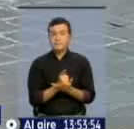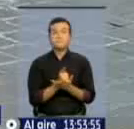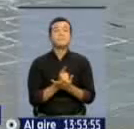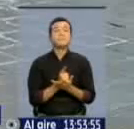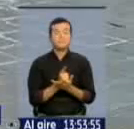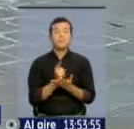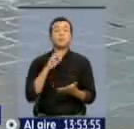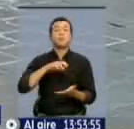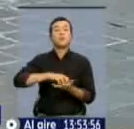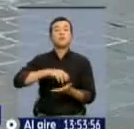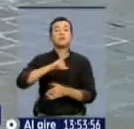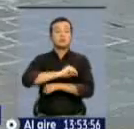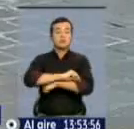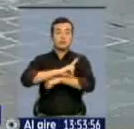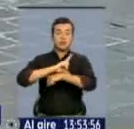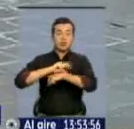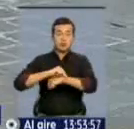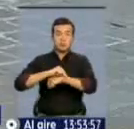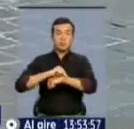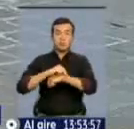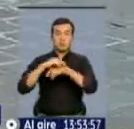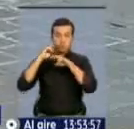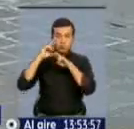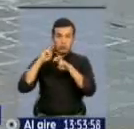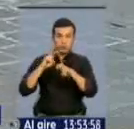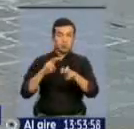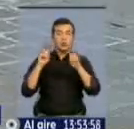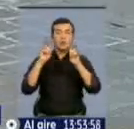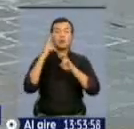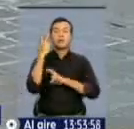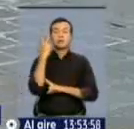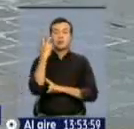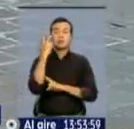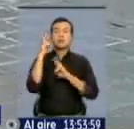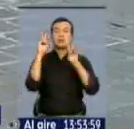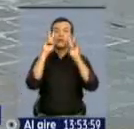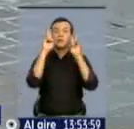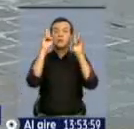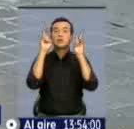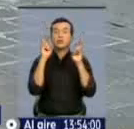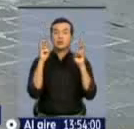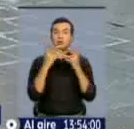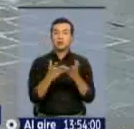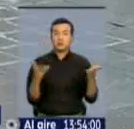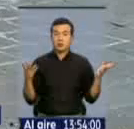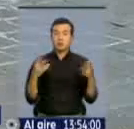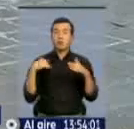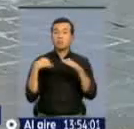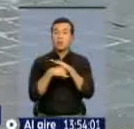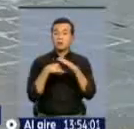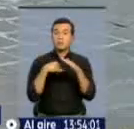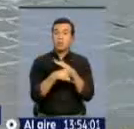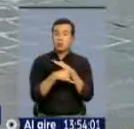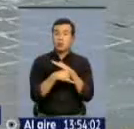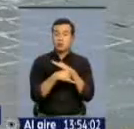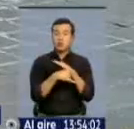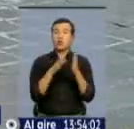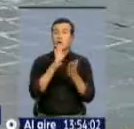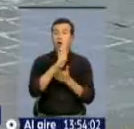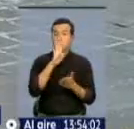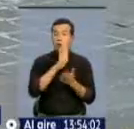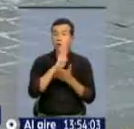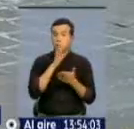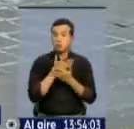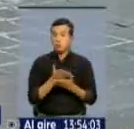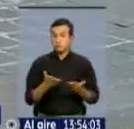en la provincia del Napo justamente se están investigando 13 casos de presuntos delitos sexuales cometidos en planteles